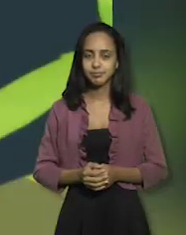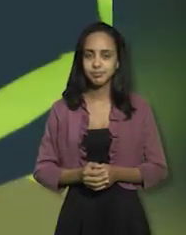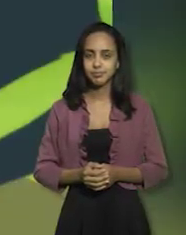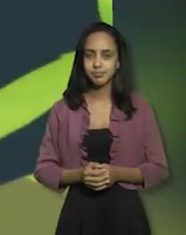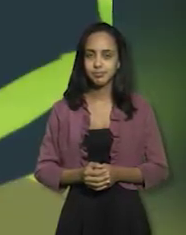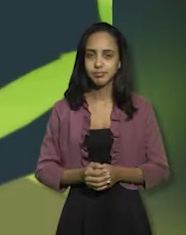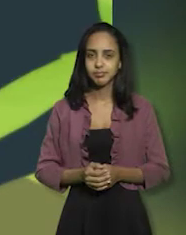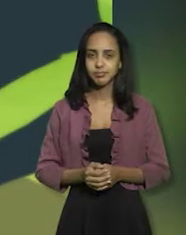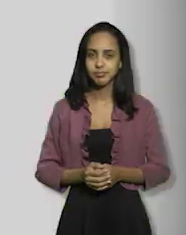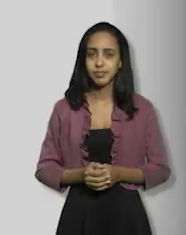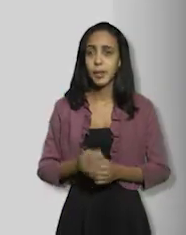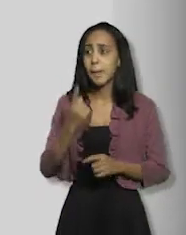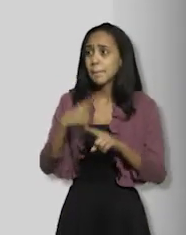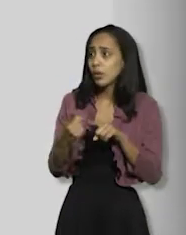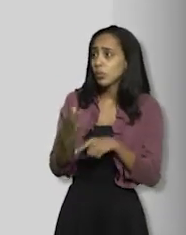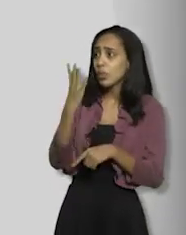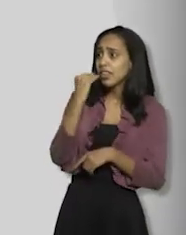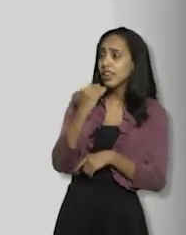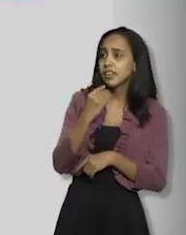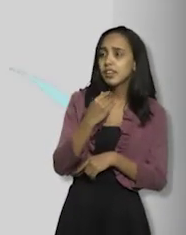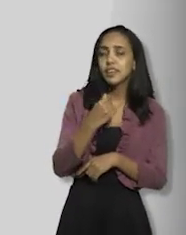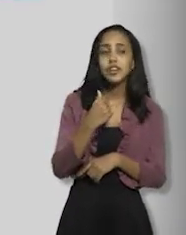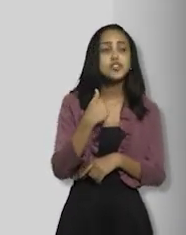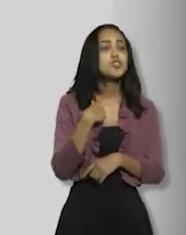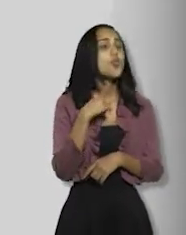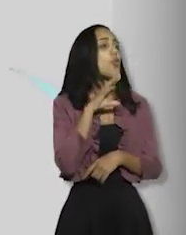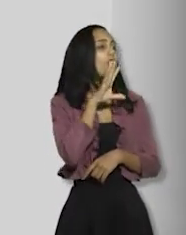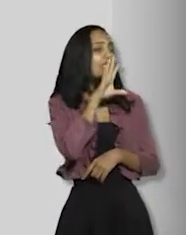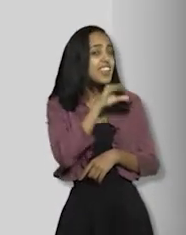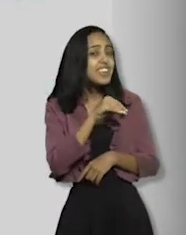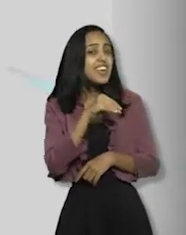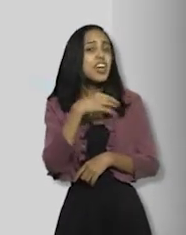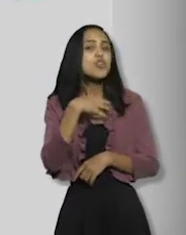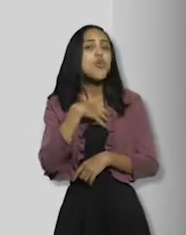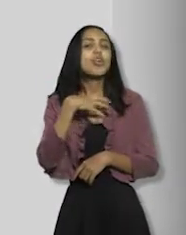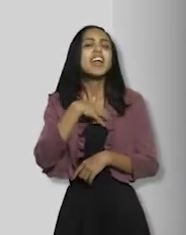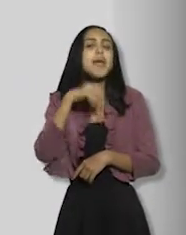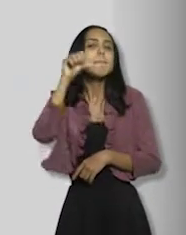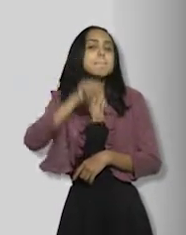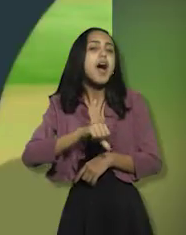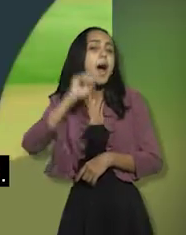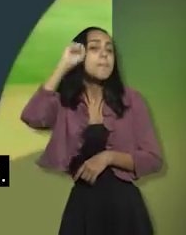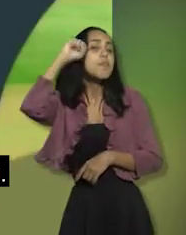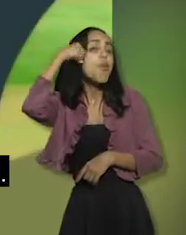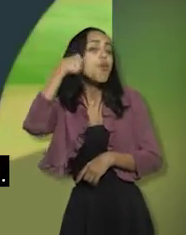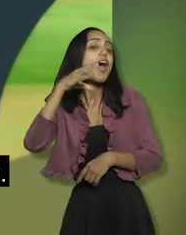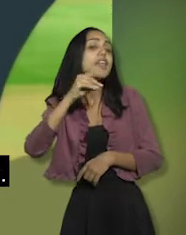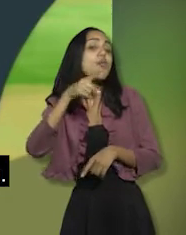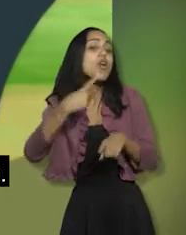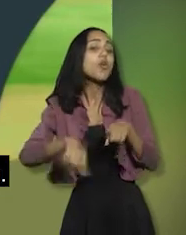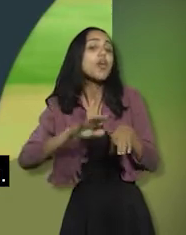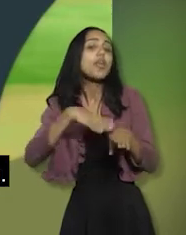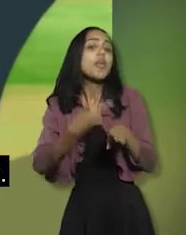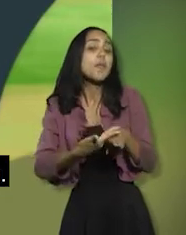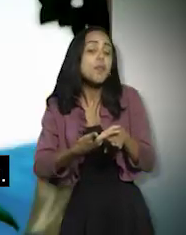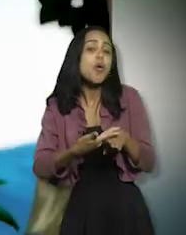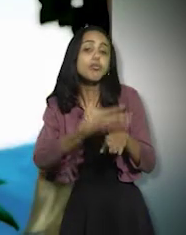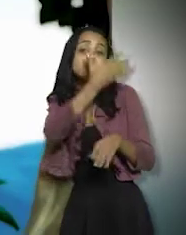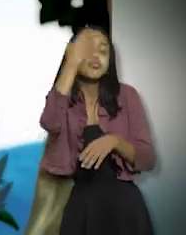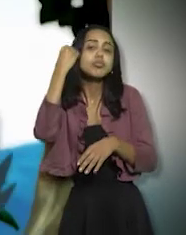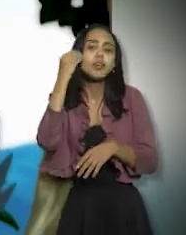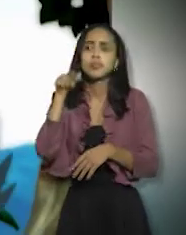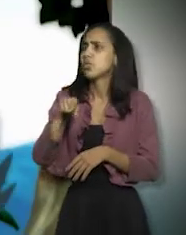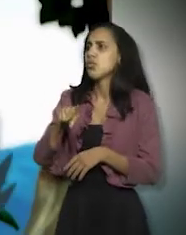Pero hermano, tú dijiste. Te dije que tenía mala memoria, Déjame probarte que lo que haces no es justo.